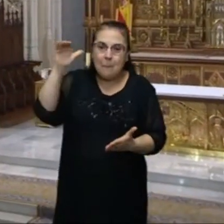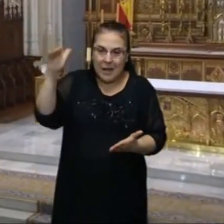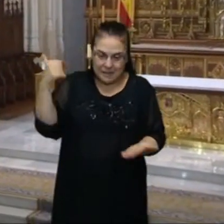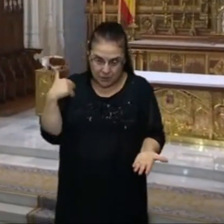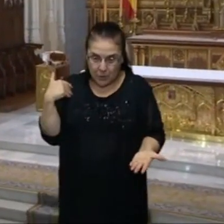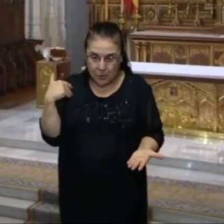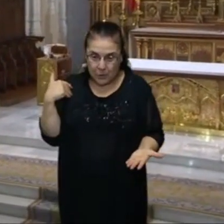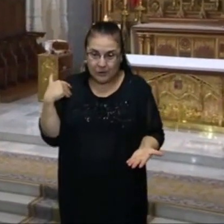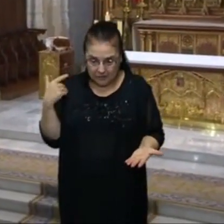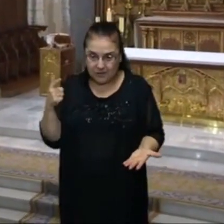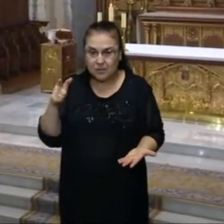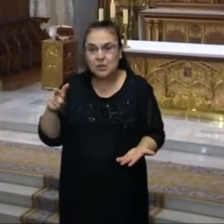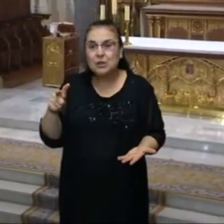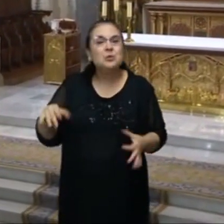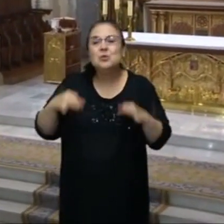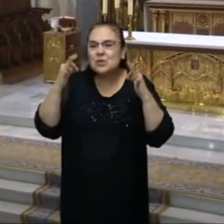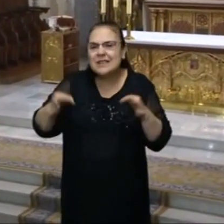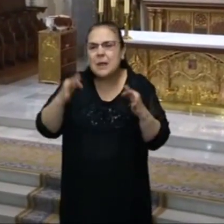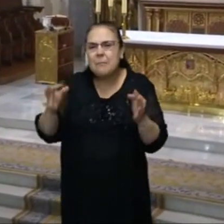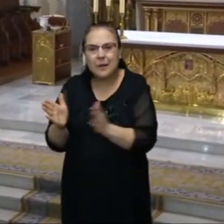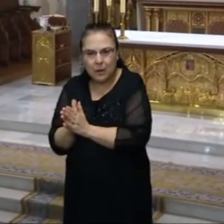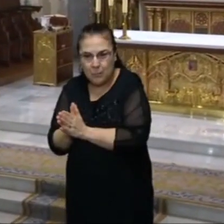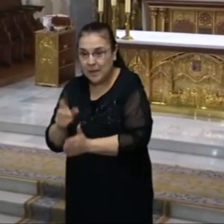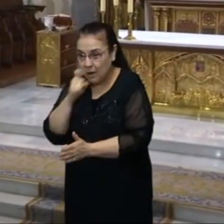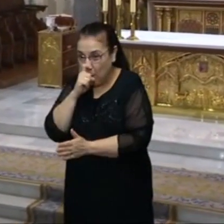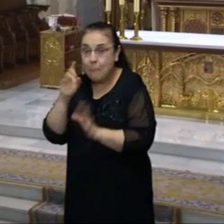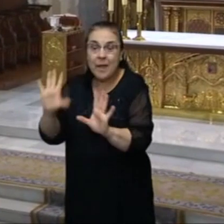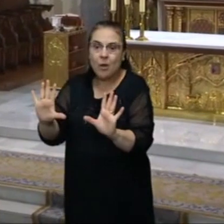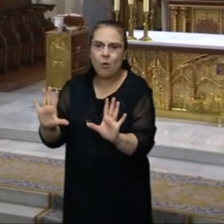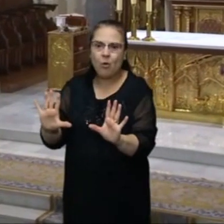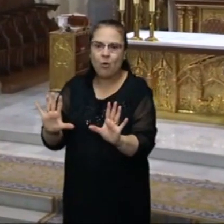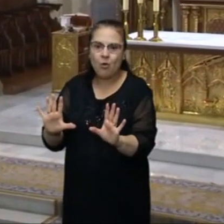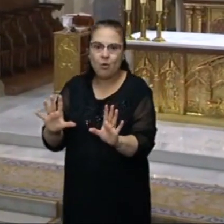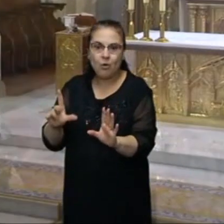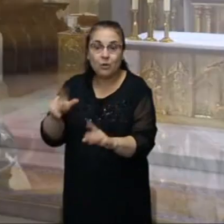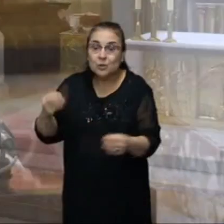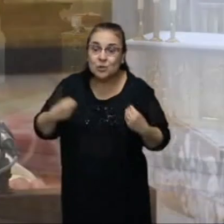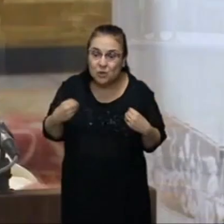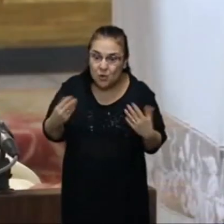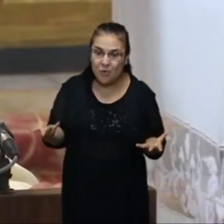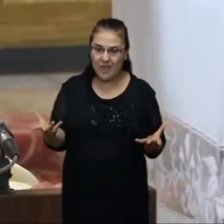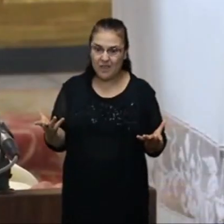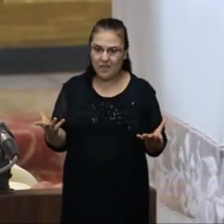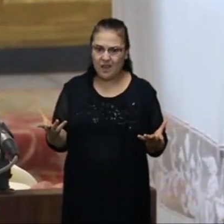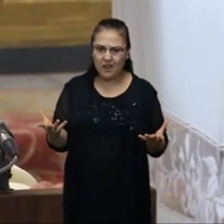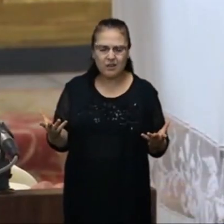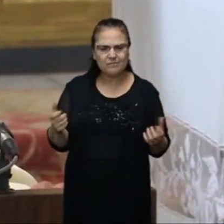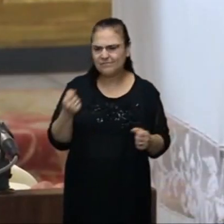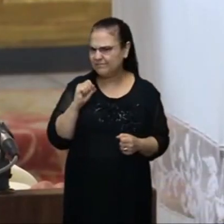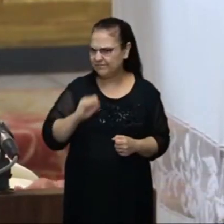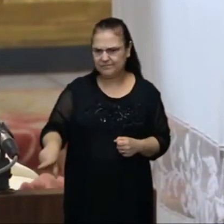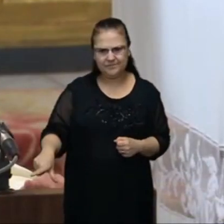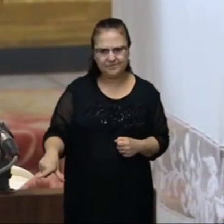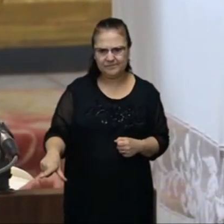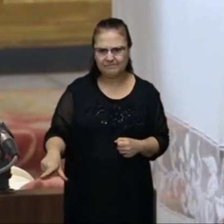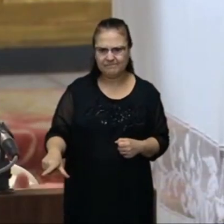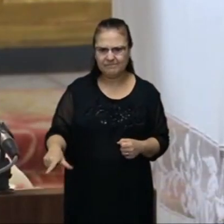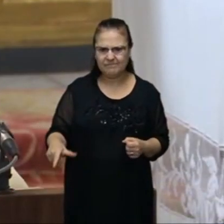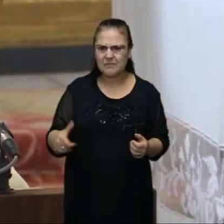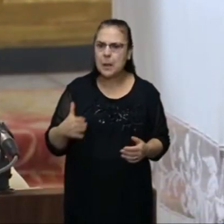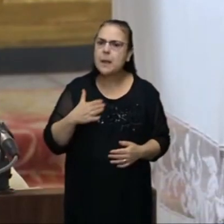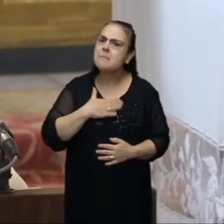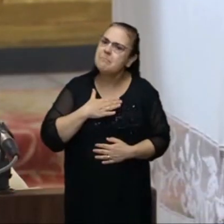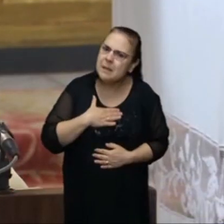hijo, tú siempre has estado conmigo y todo lo tuyo es mío, pero aún así, tu vida deja mucho que desear. ¿Cómo es mi